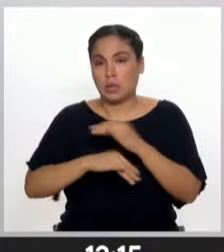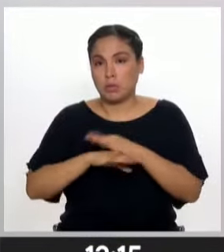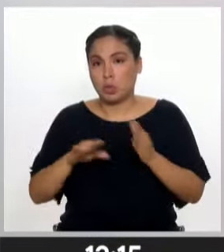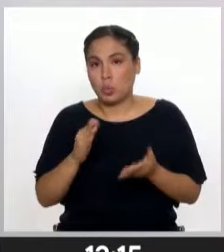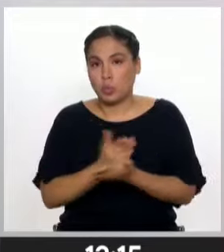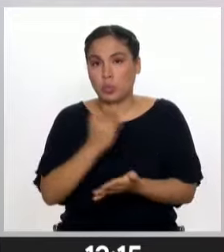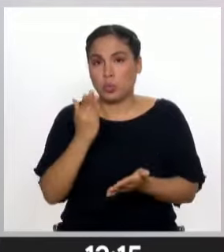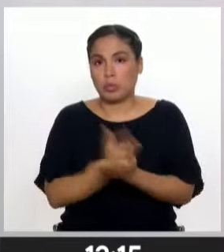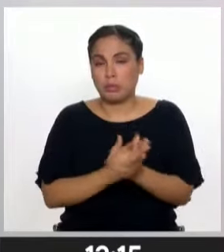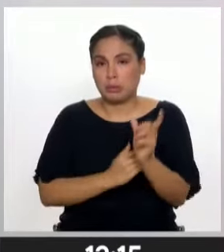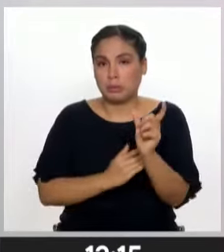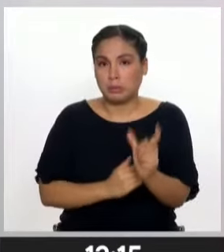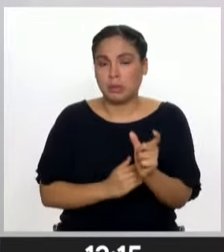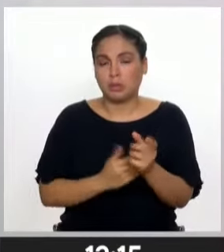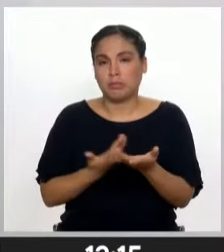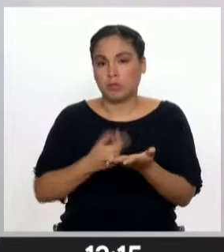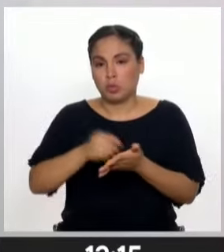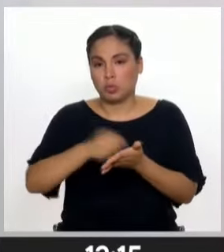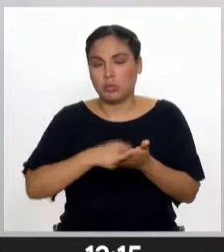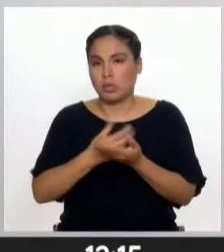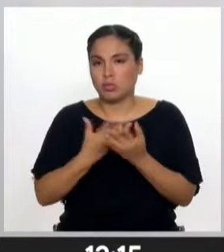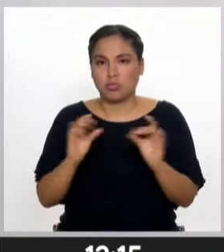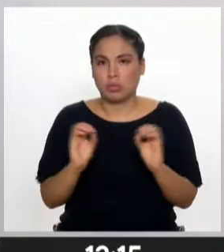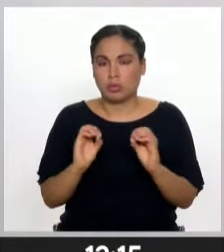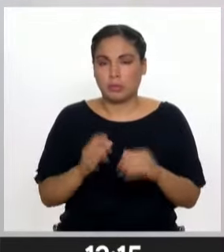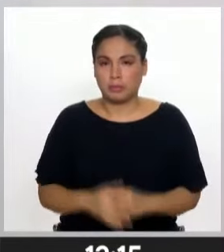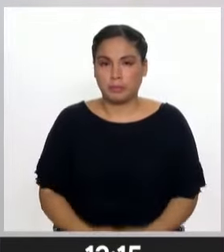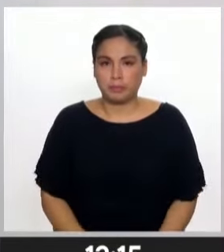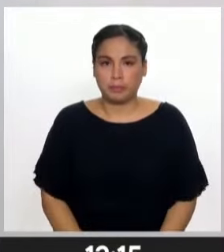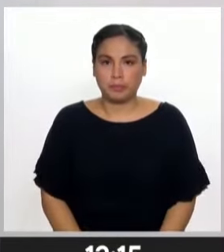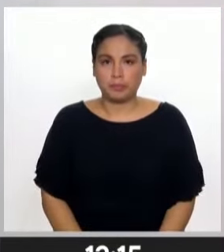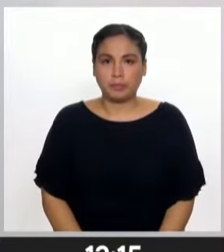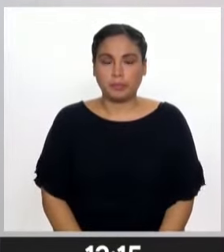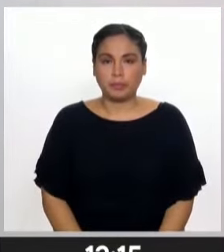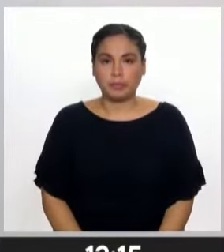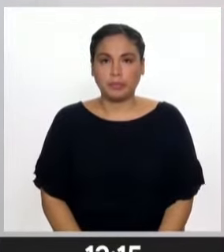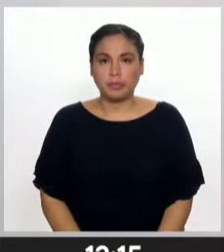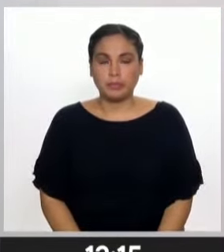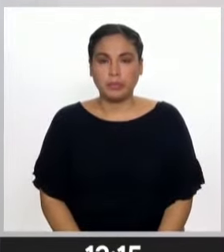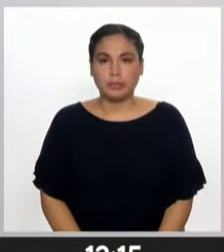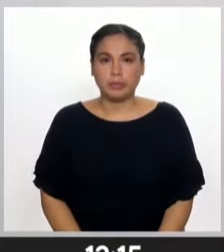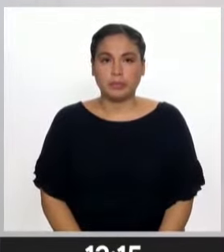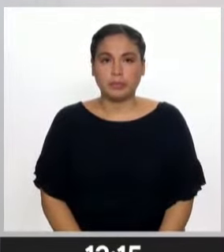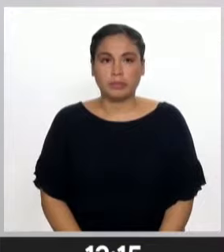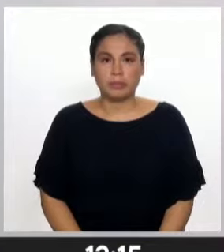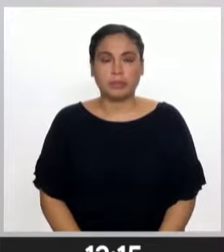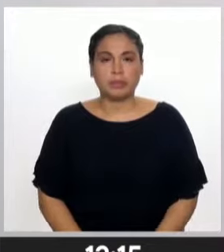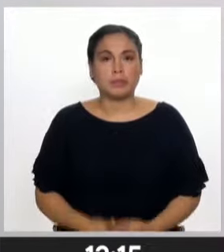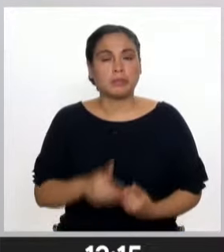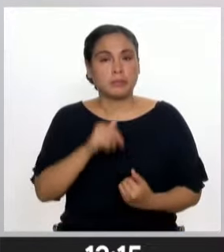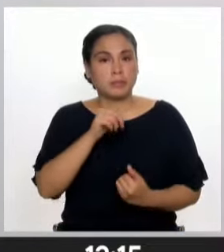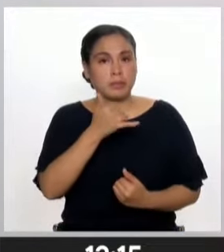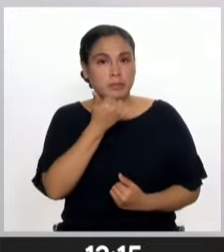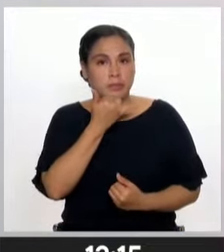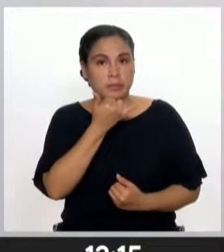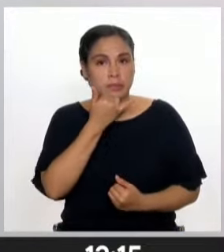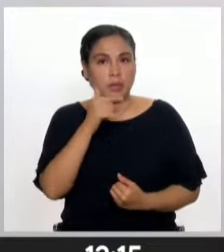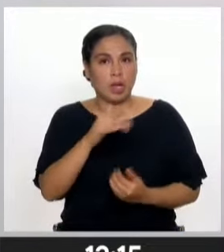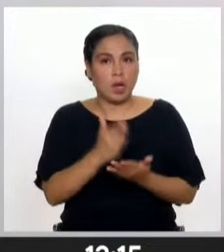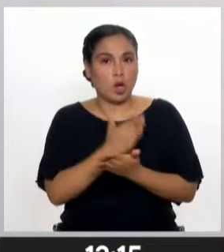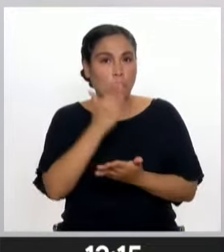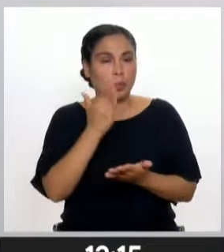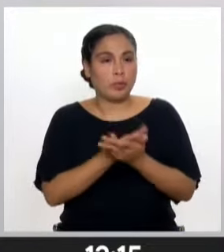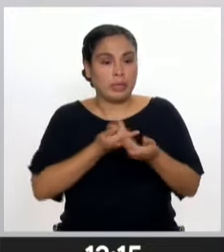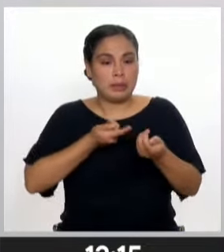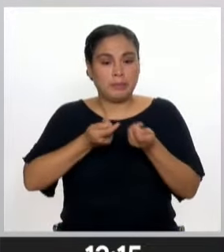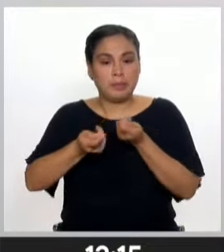se cumplieron varios contratos. Vamos a seguir escuchando esta rueda de prensa. Legales, ha habido por lo menos negligencia, displicencia respecto al manejo